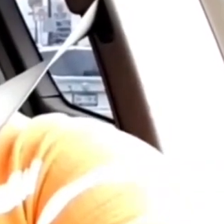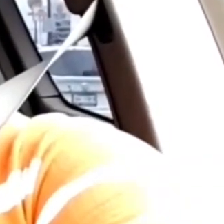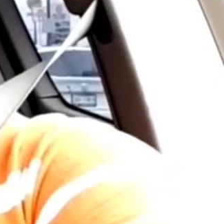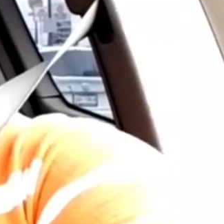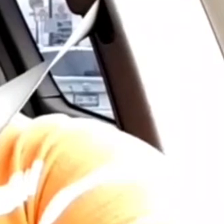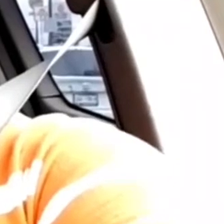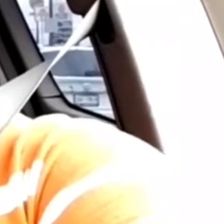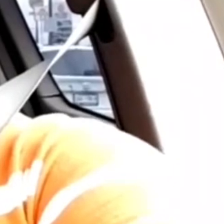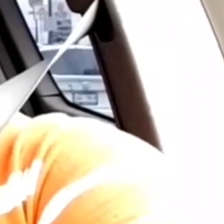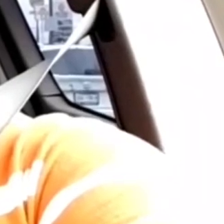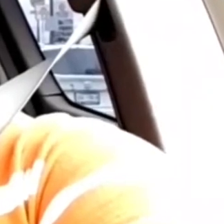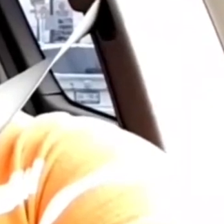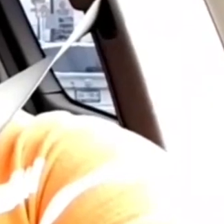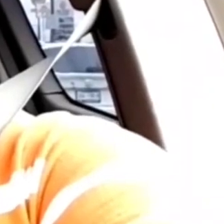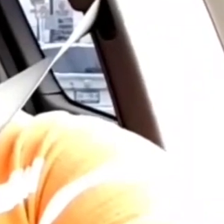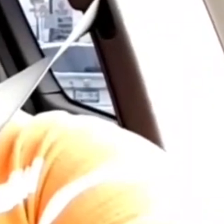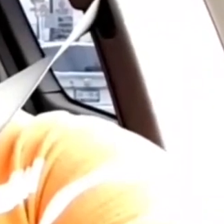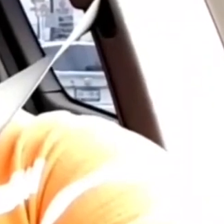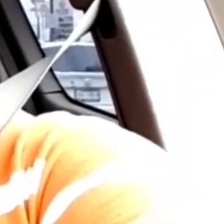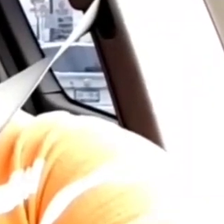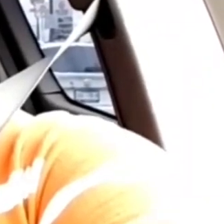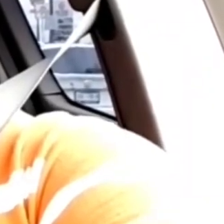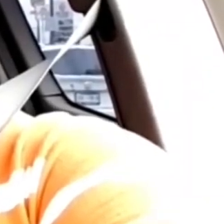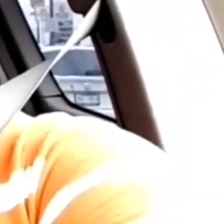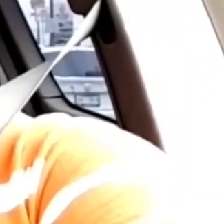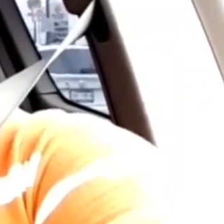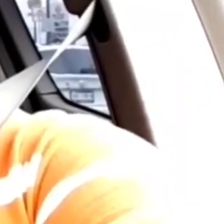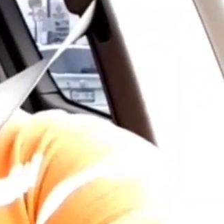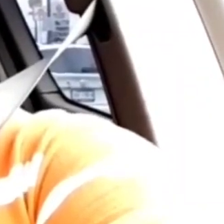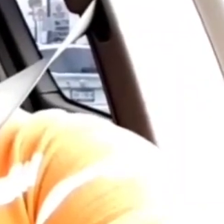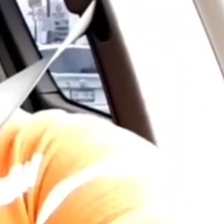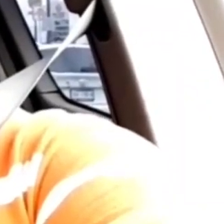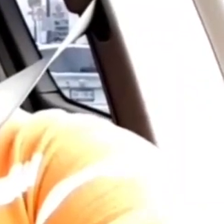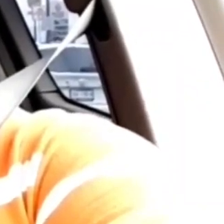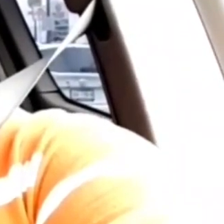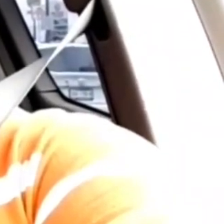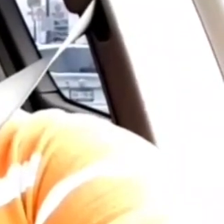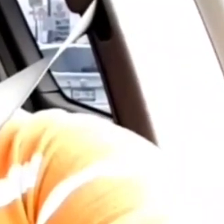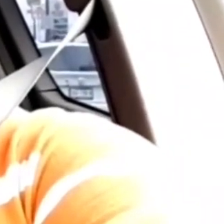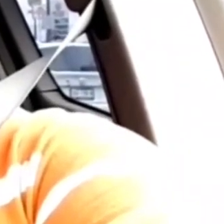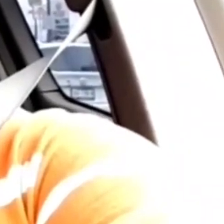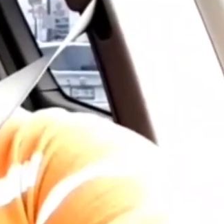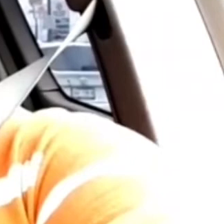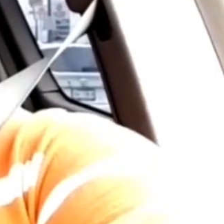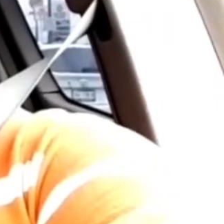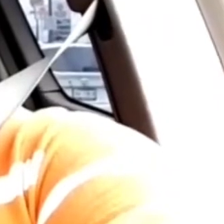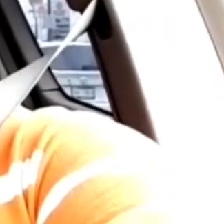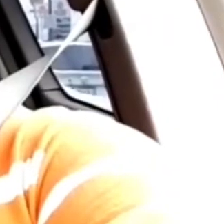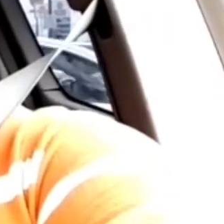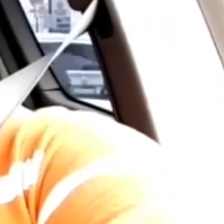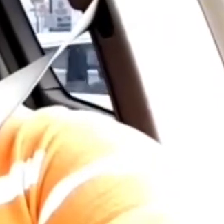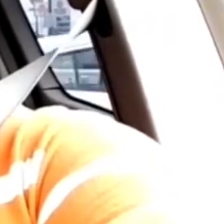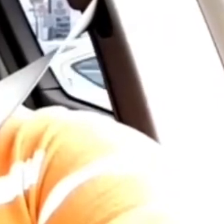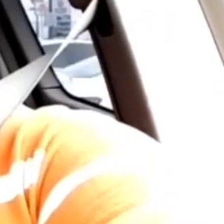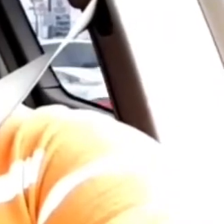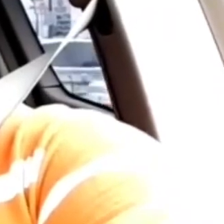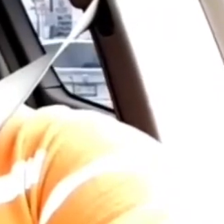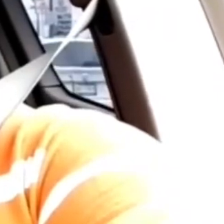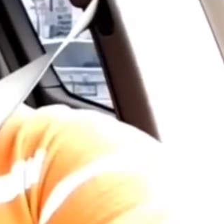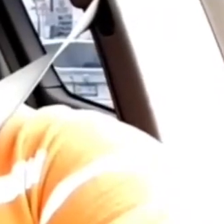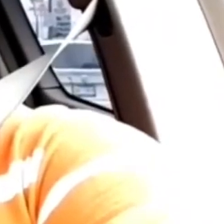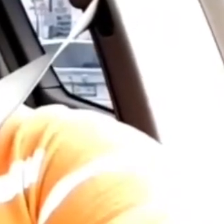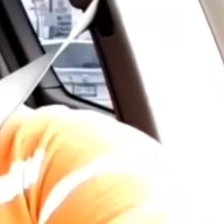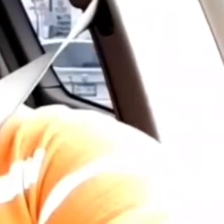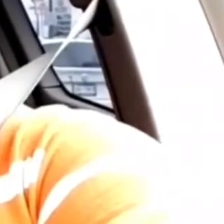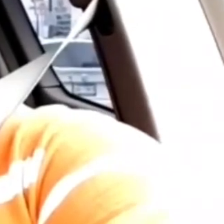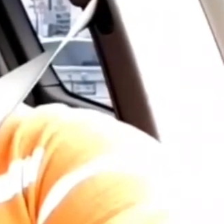en la mañanera, el periódico Reforma Chayotero por excelencia envió a una reportera a provocar al presidente con ese tema